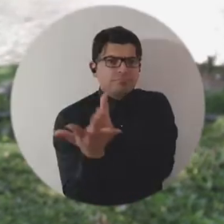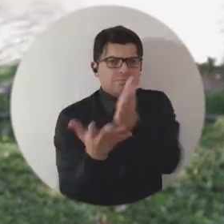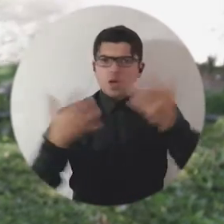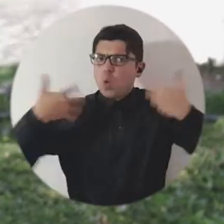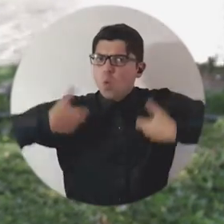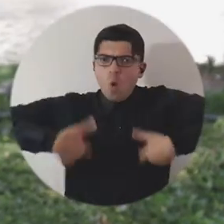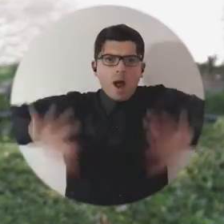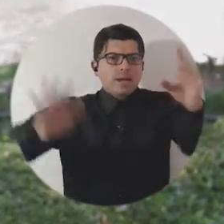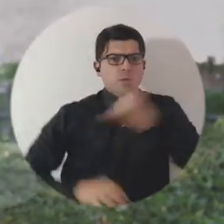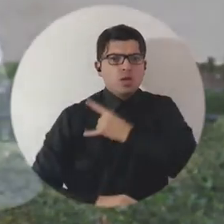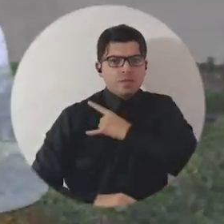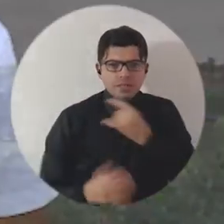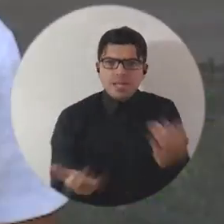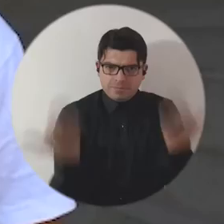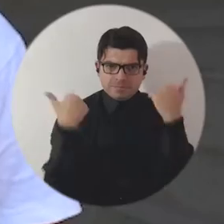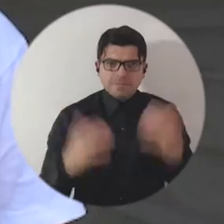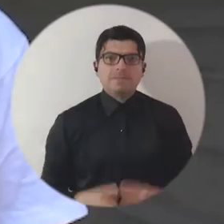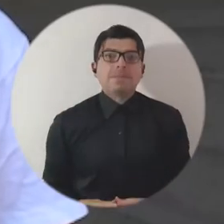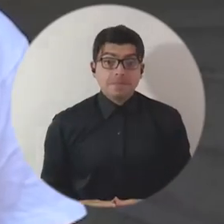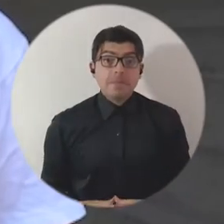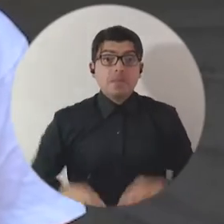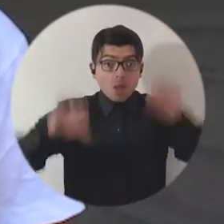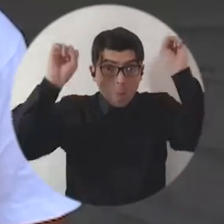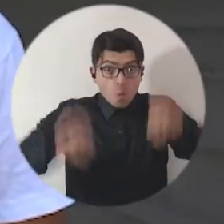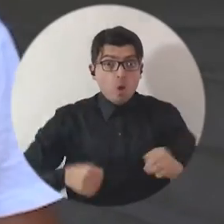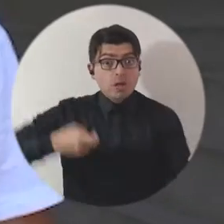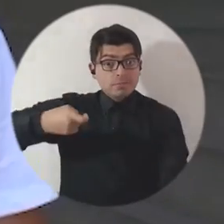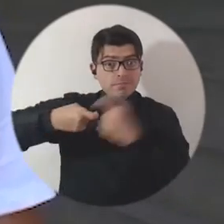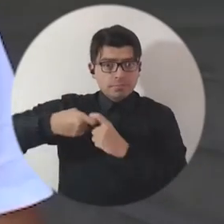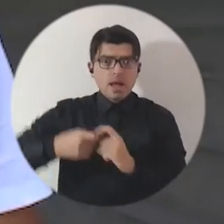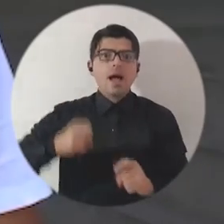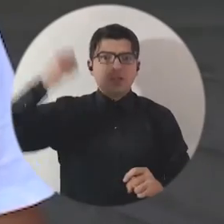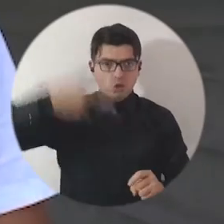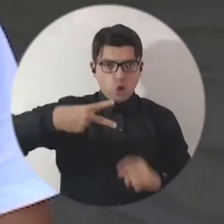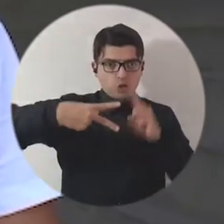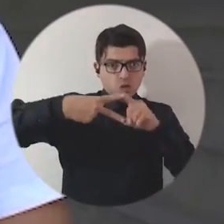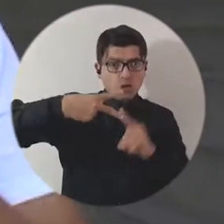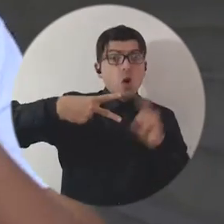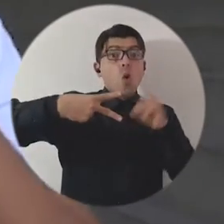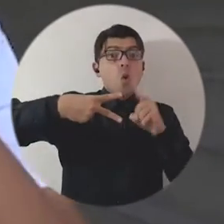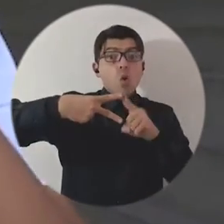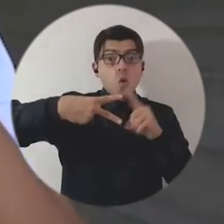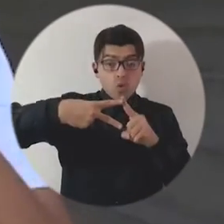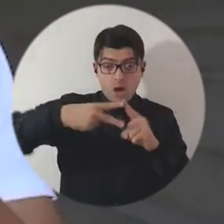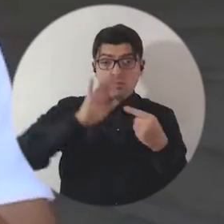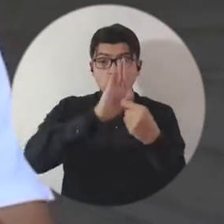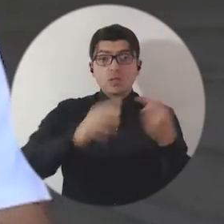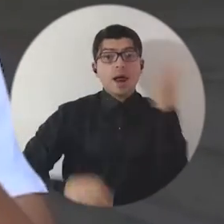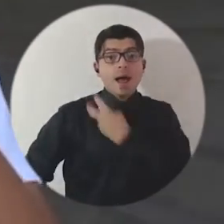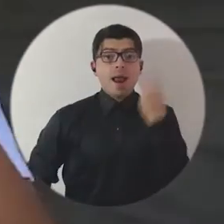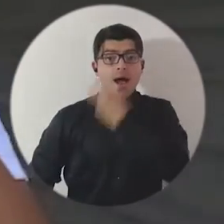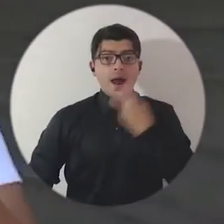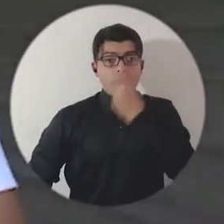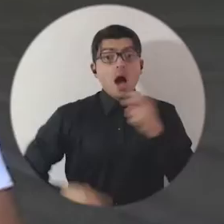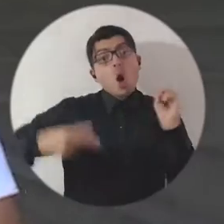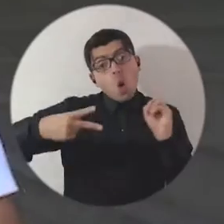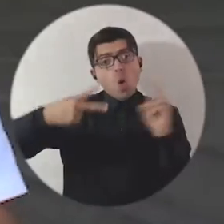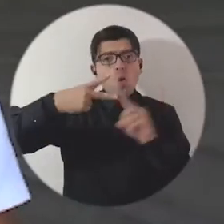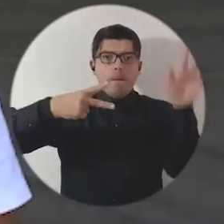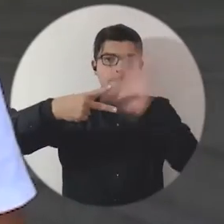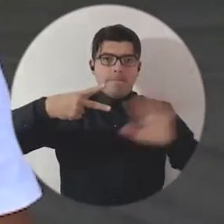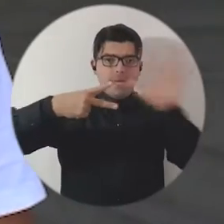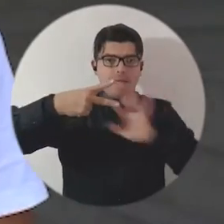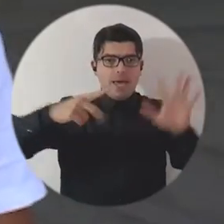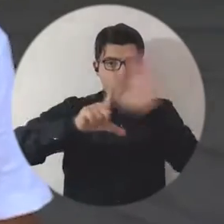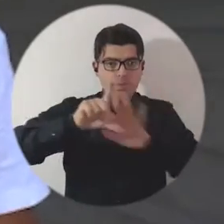carreras de cualquier universidad. Puedes presentarte con dos modalidades, en formato oral y en formato